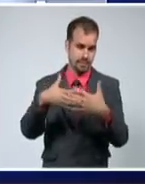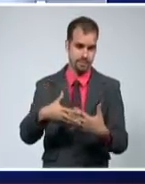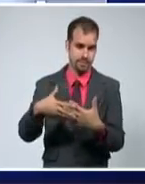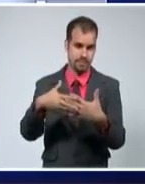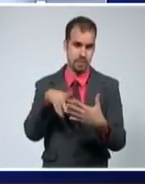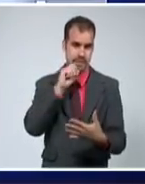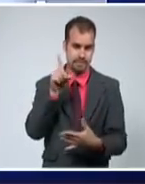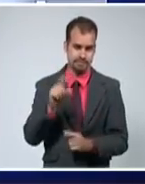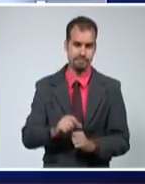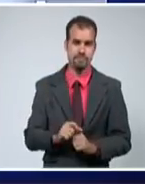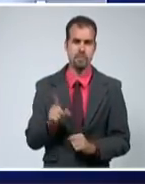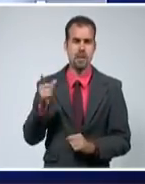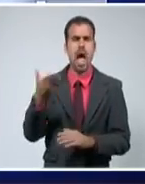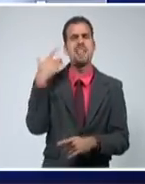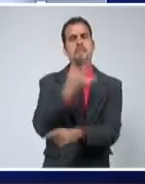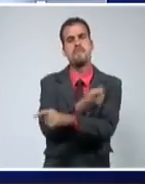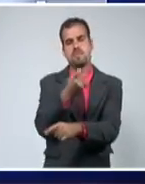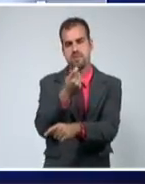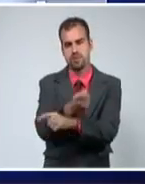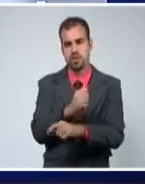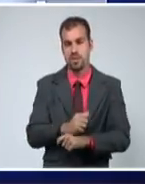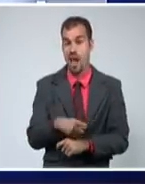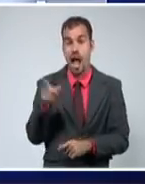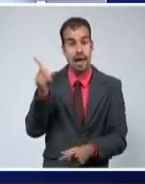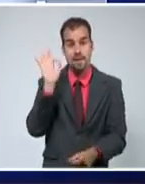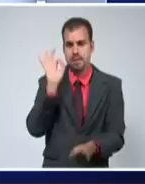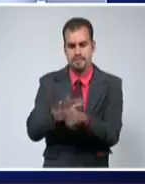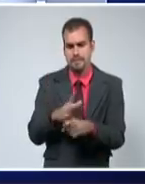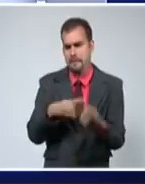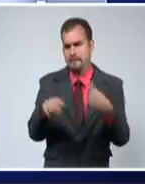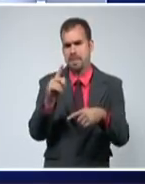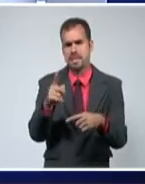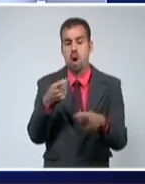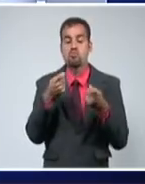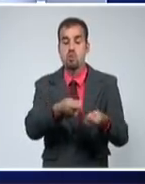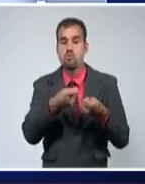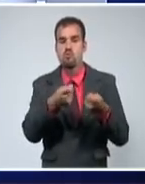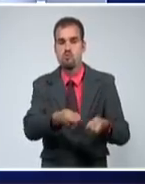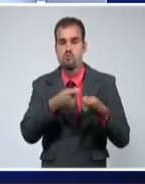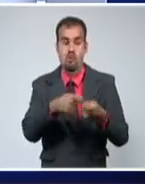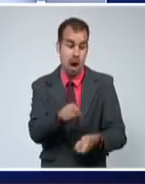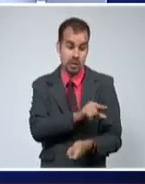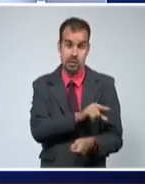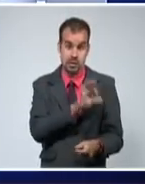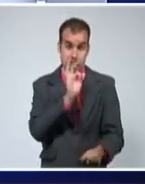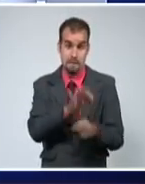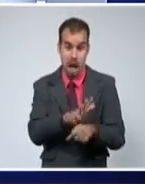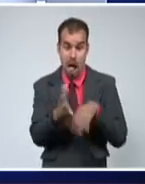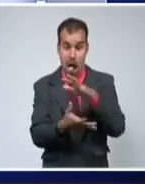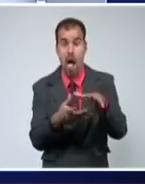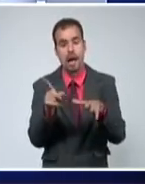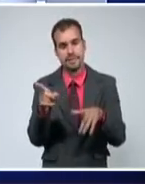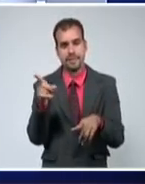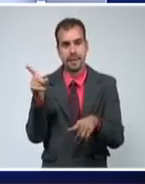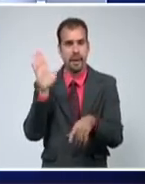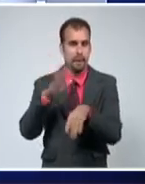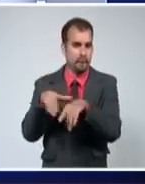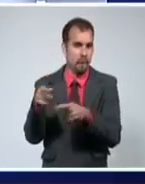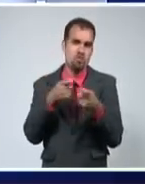autora intelectual de muchas de las provocaciones recientes instigadora vamos a decir instigadora esencialmente para que otros